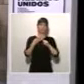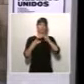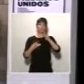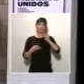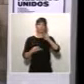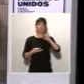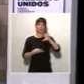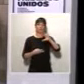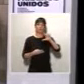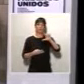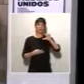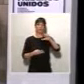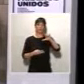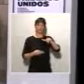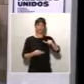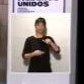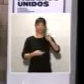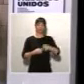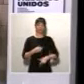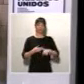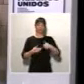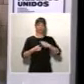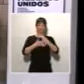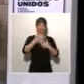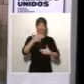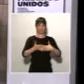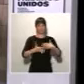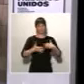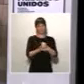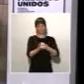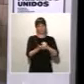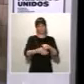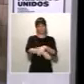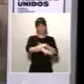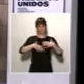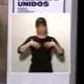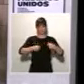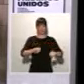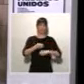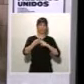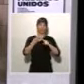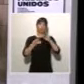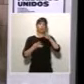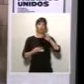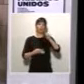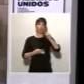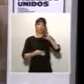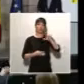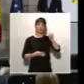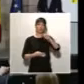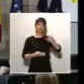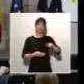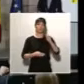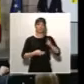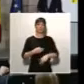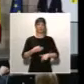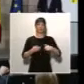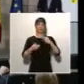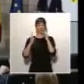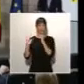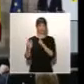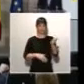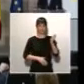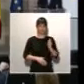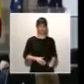directora general de Cartera y Farmacia del Ministerio de Sanidad, Rodrigo Gutiérrez, director general de Ordenación Profesional y Raquel